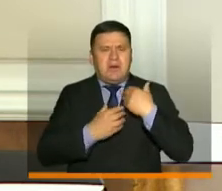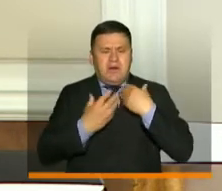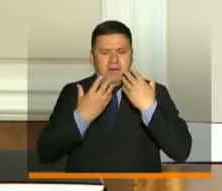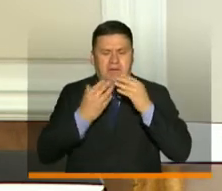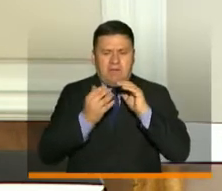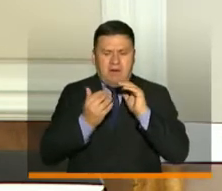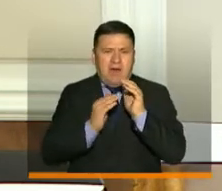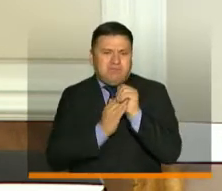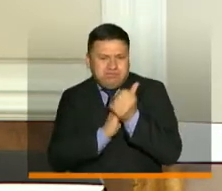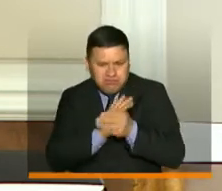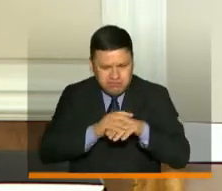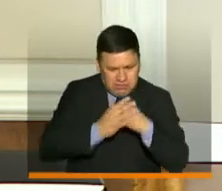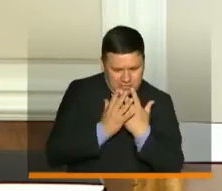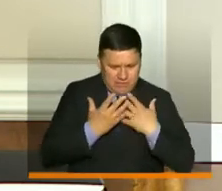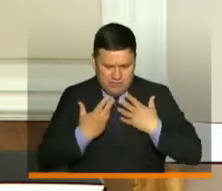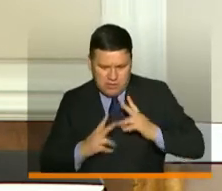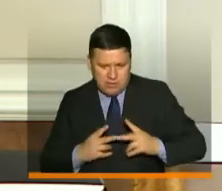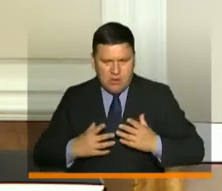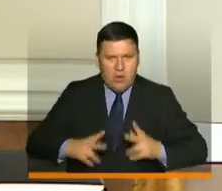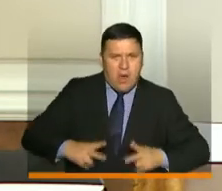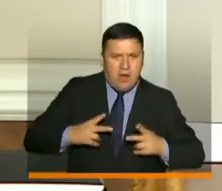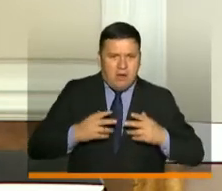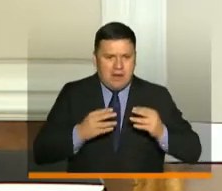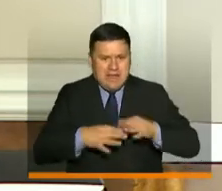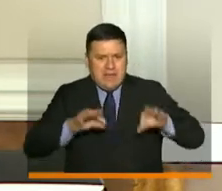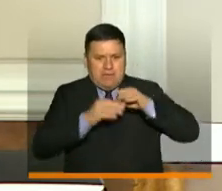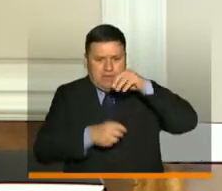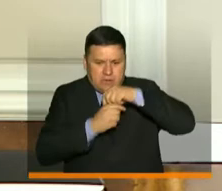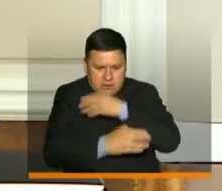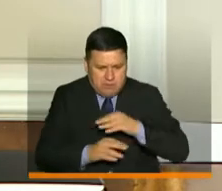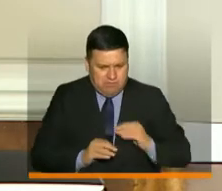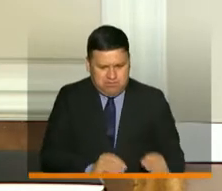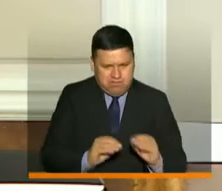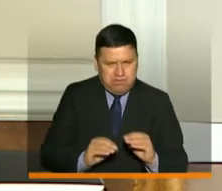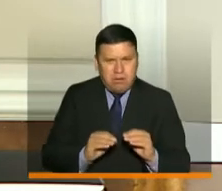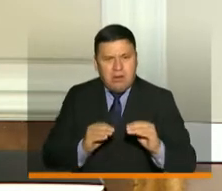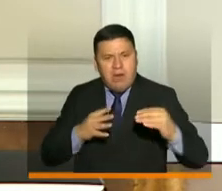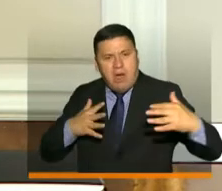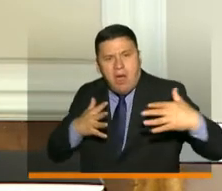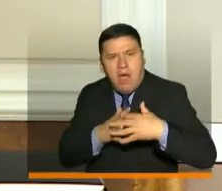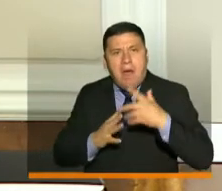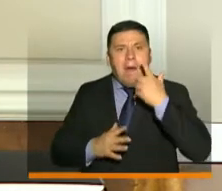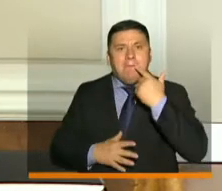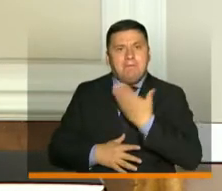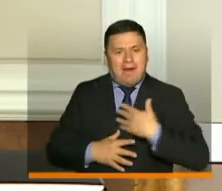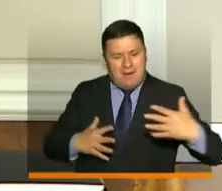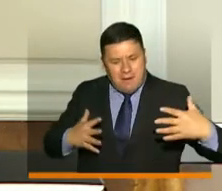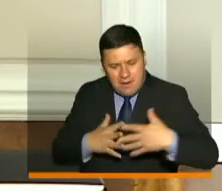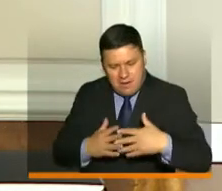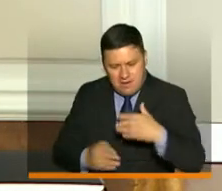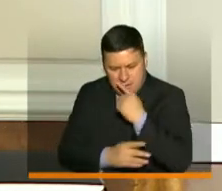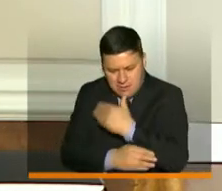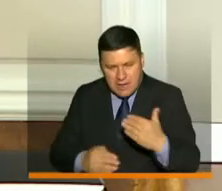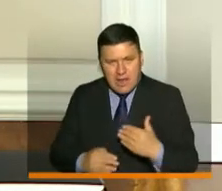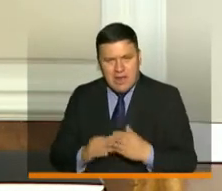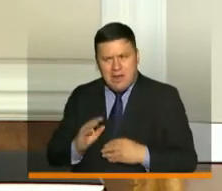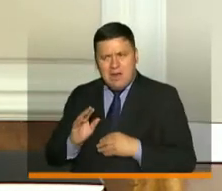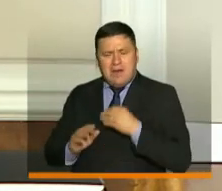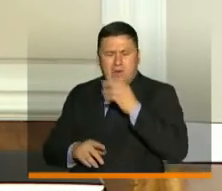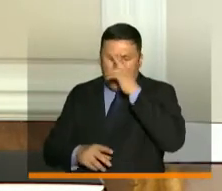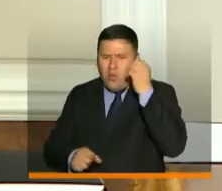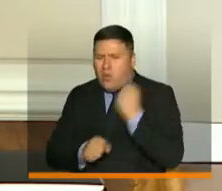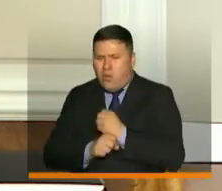psicomotrices, psicoafectivas, que son importantes en la formación de nuestros niños. Después de un proceso de mucho trabajo